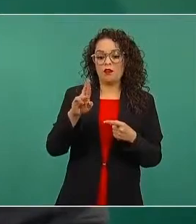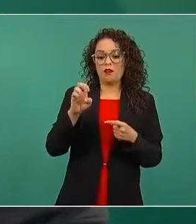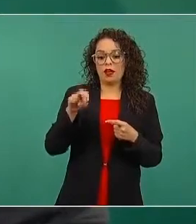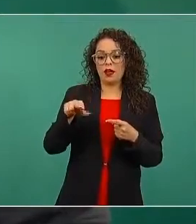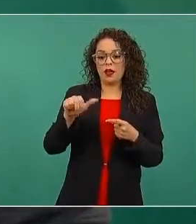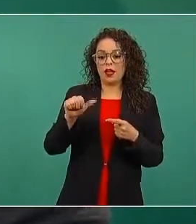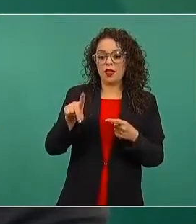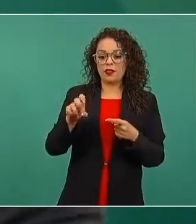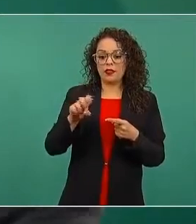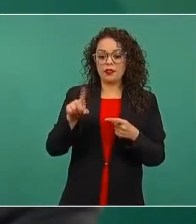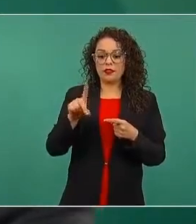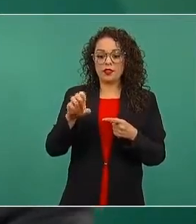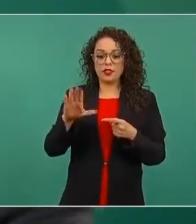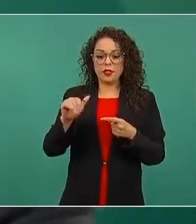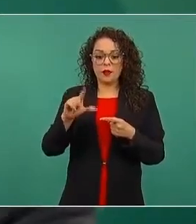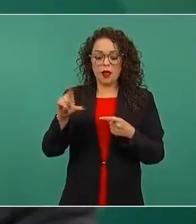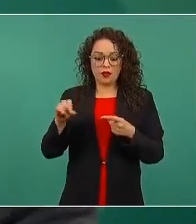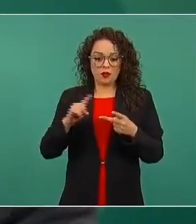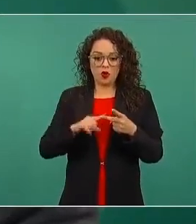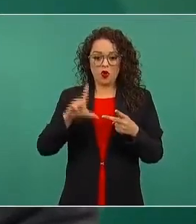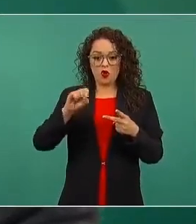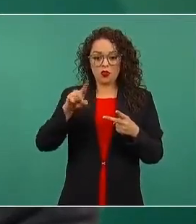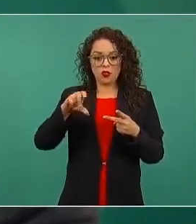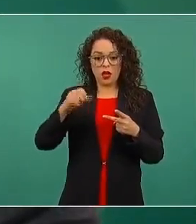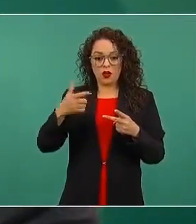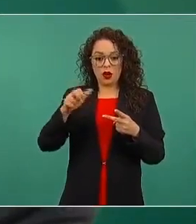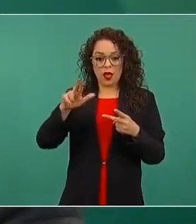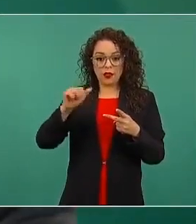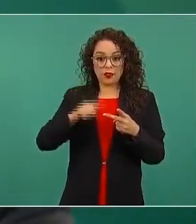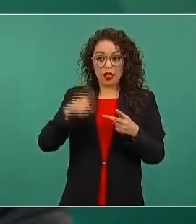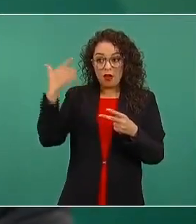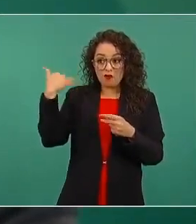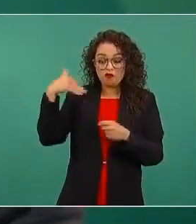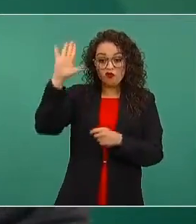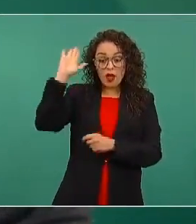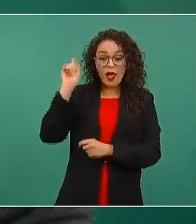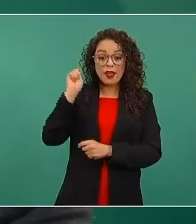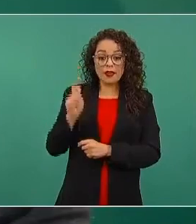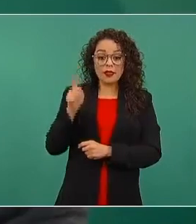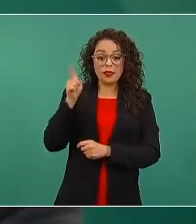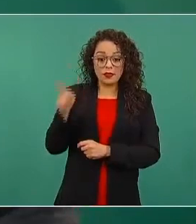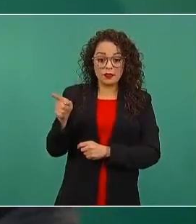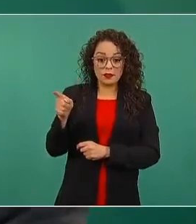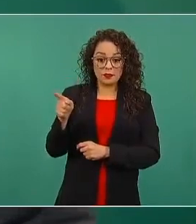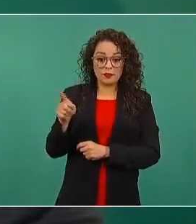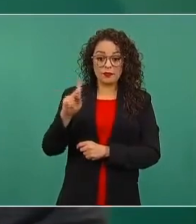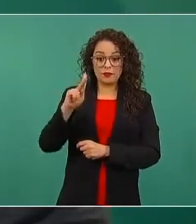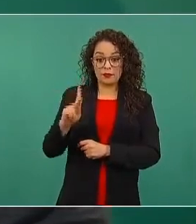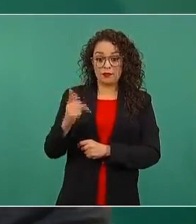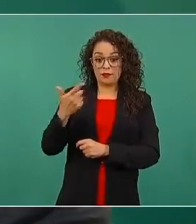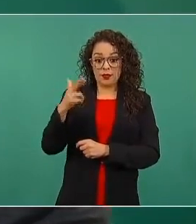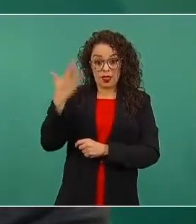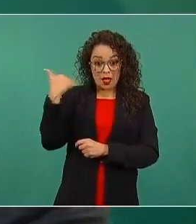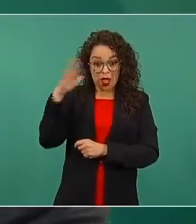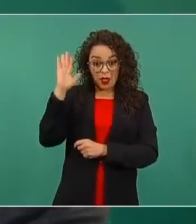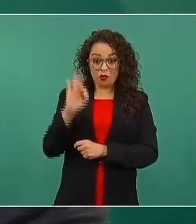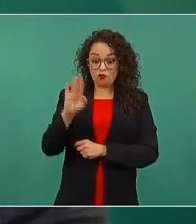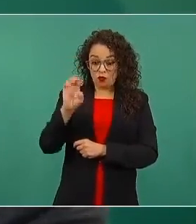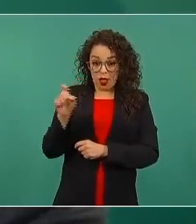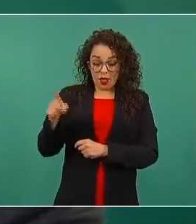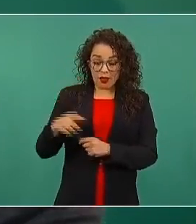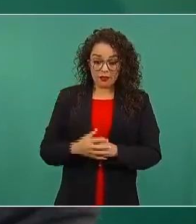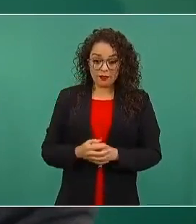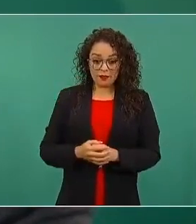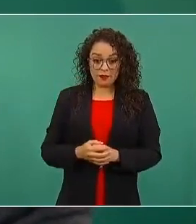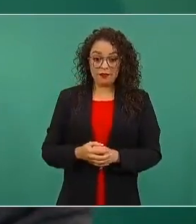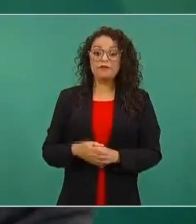como Lozano Gracia, que fue procurador de la República, así es,